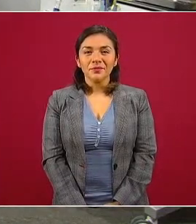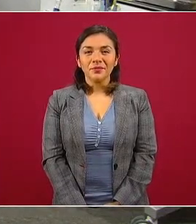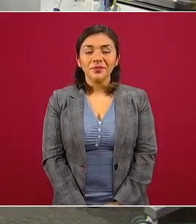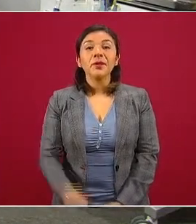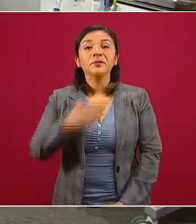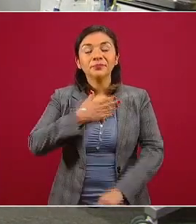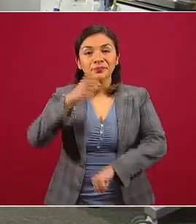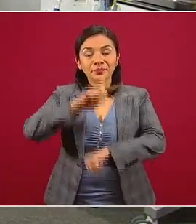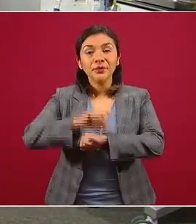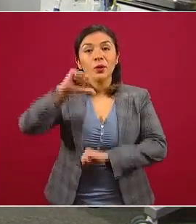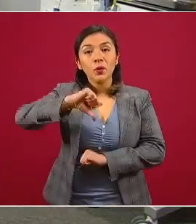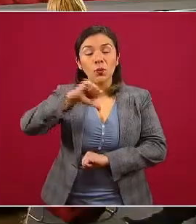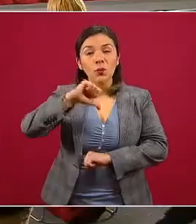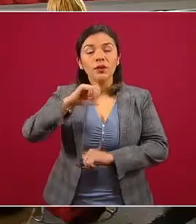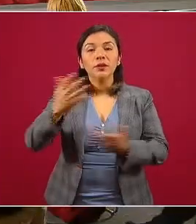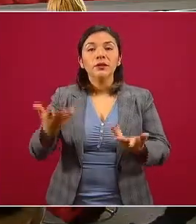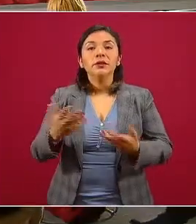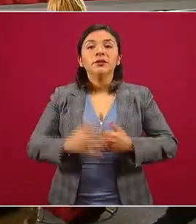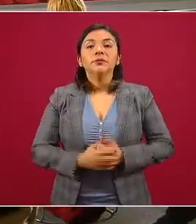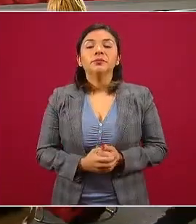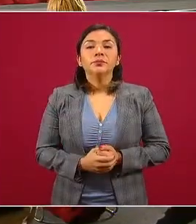El día de hoy,